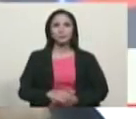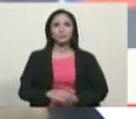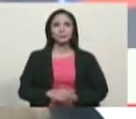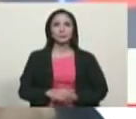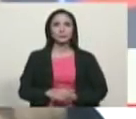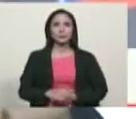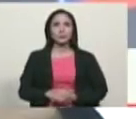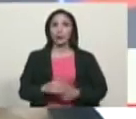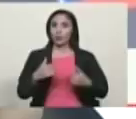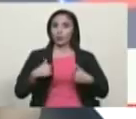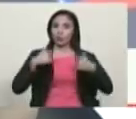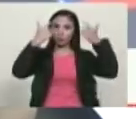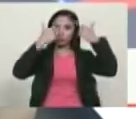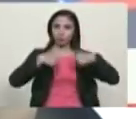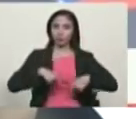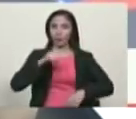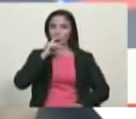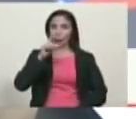y aparecía yo.